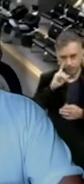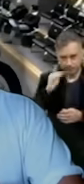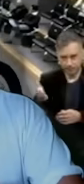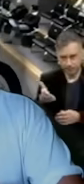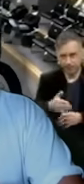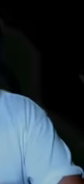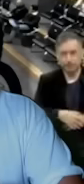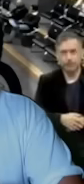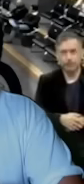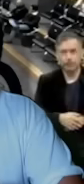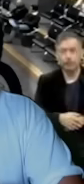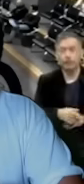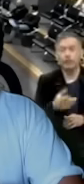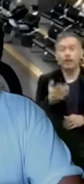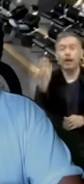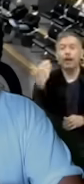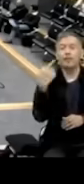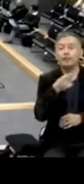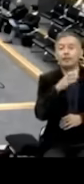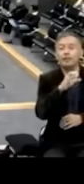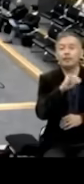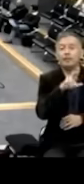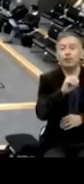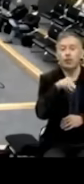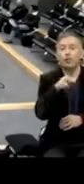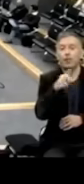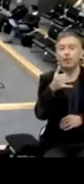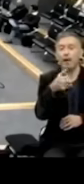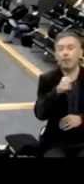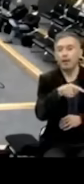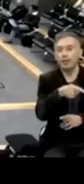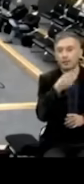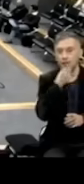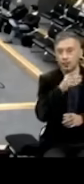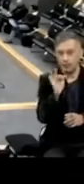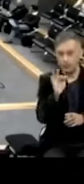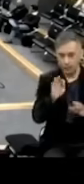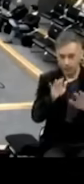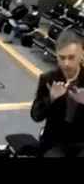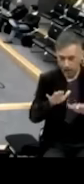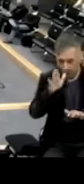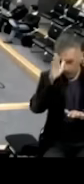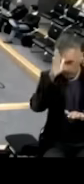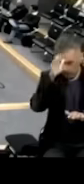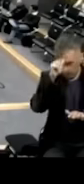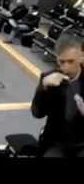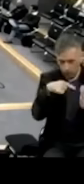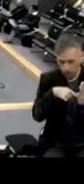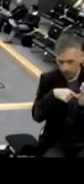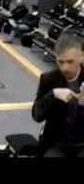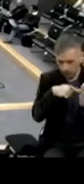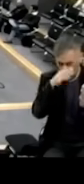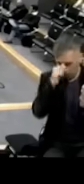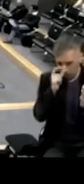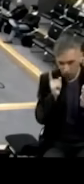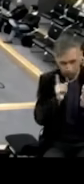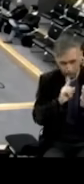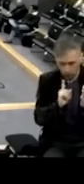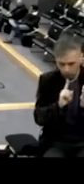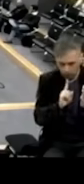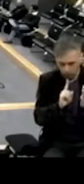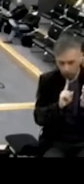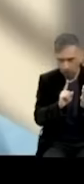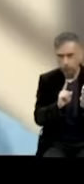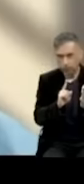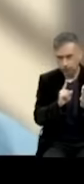Decía Ciro Murayama que cuando un consejero se opone a los términos de un acuerdo, debe expresar sus